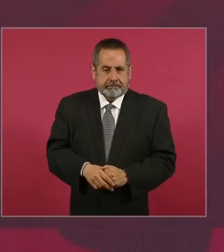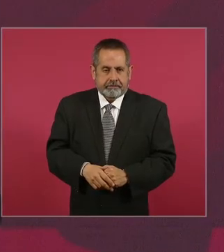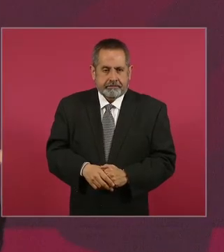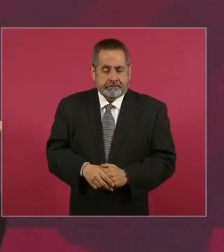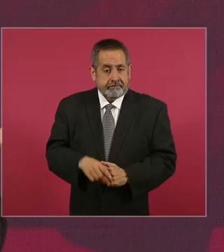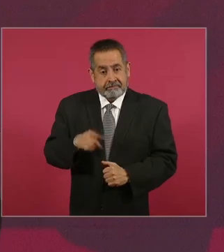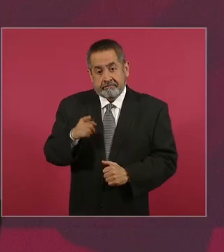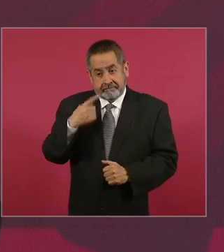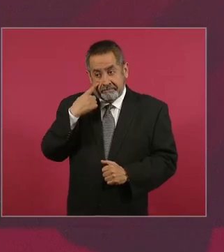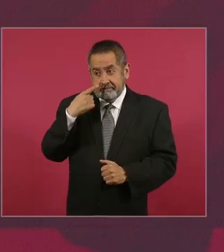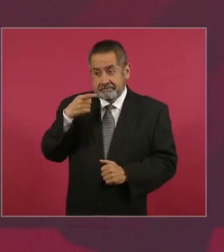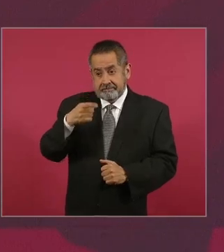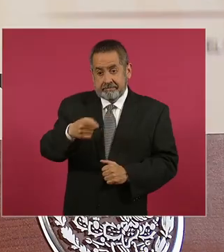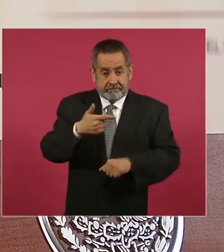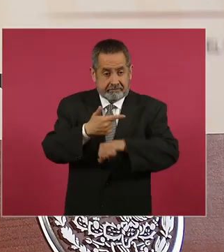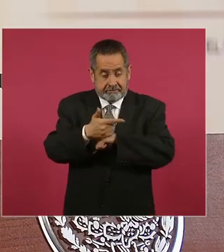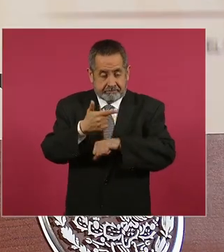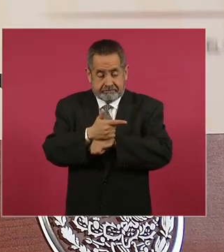Extremo